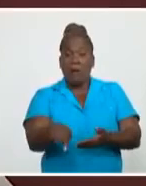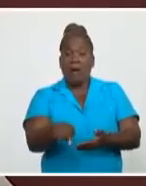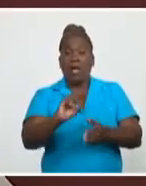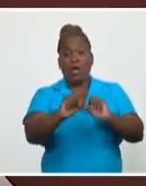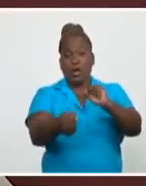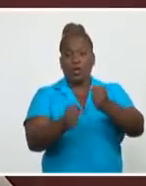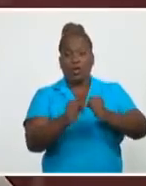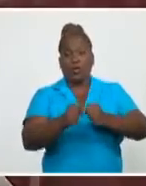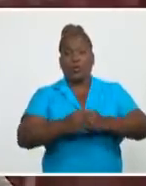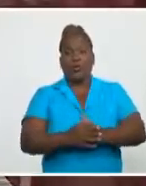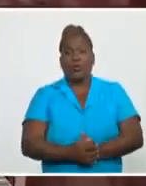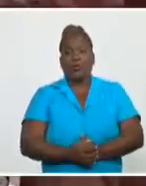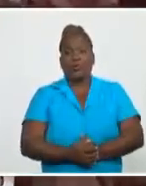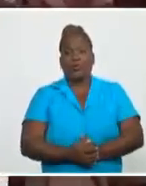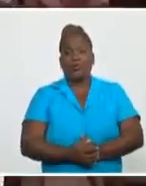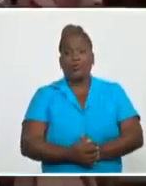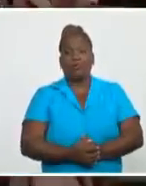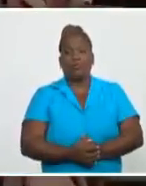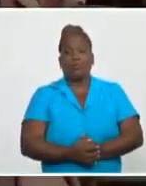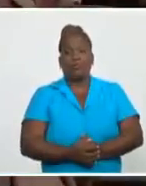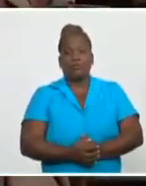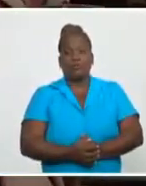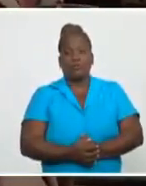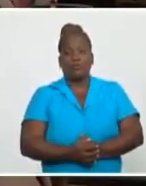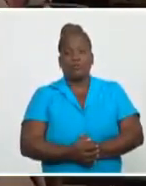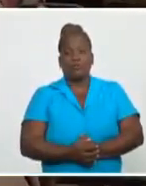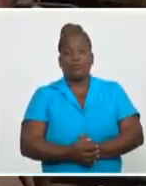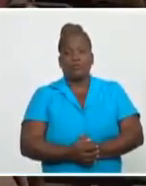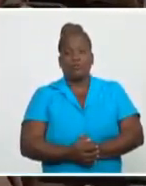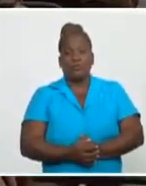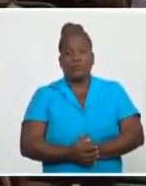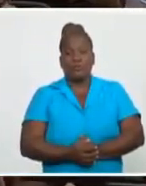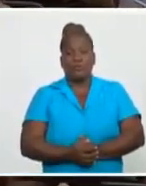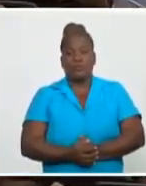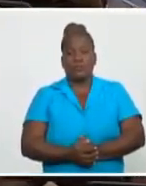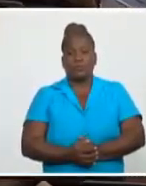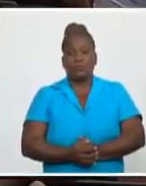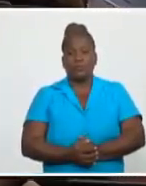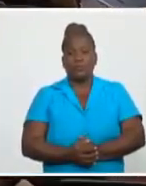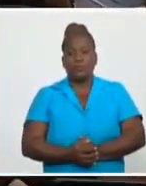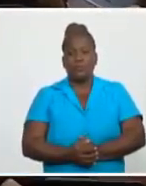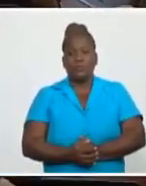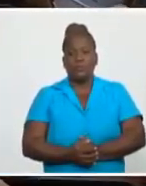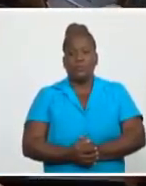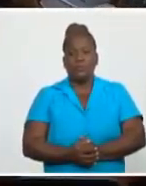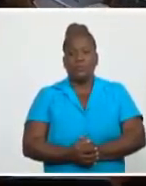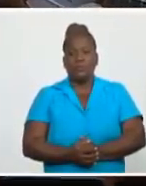control. Wilmer Rodríguez Fernández y Rosana Thompson Casamayor, Sistema Informativo de la Televisión Cubana.